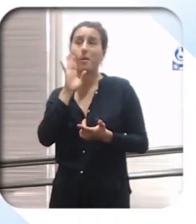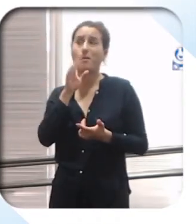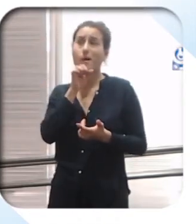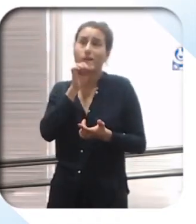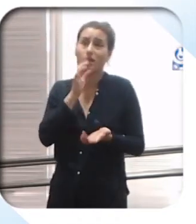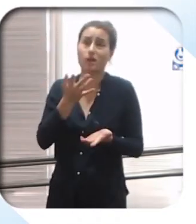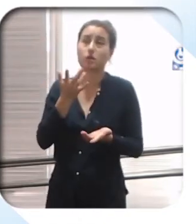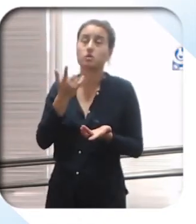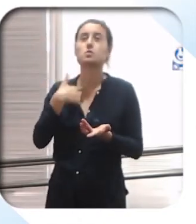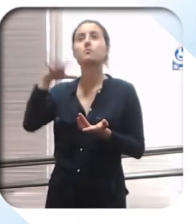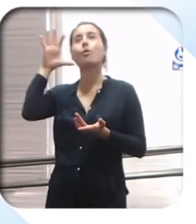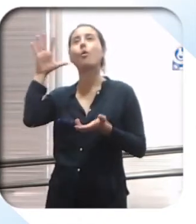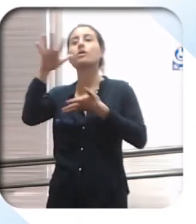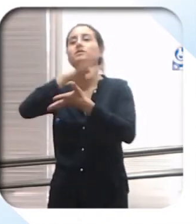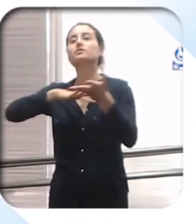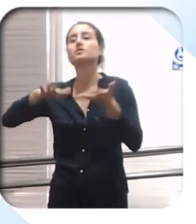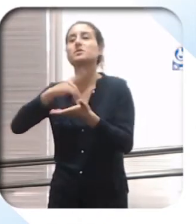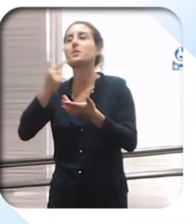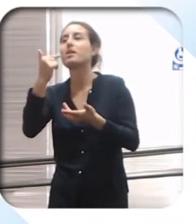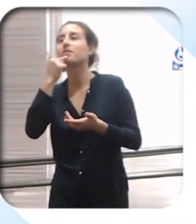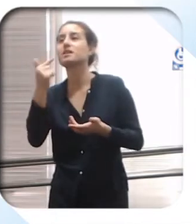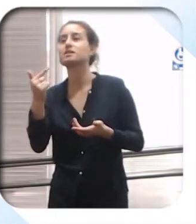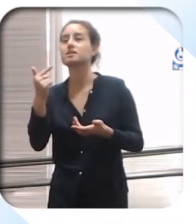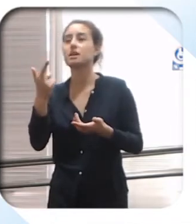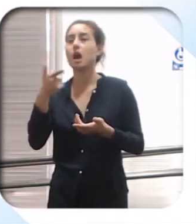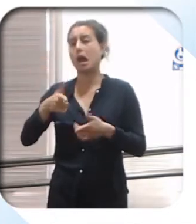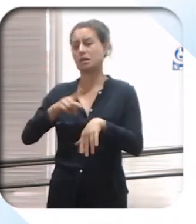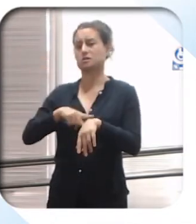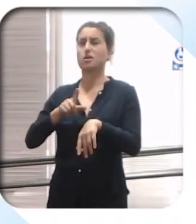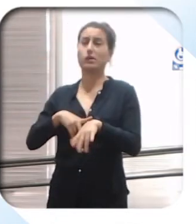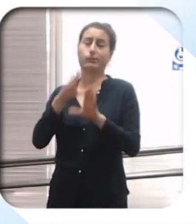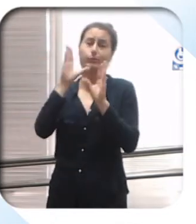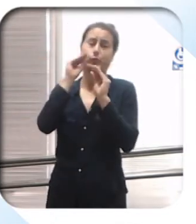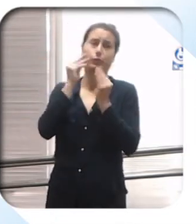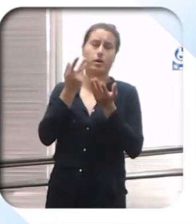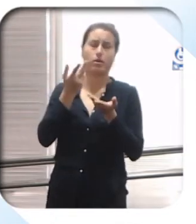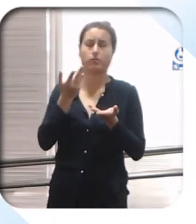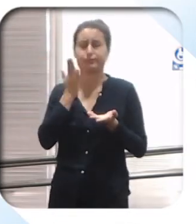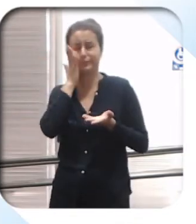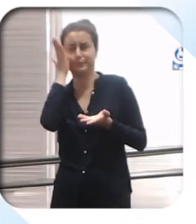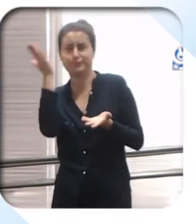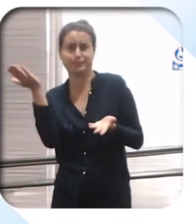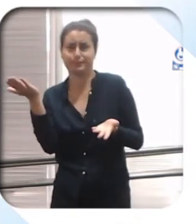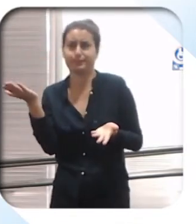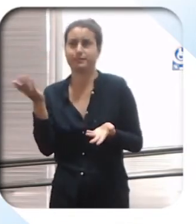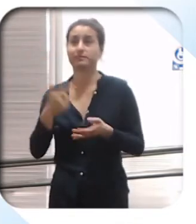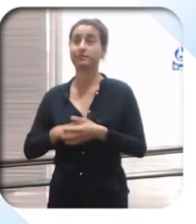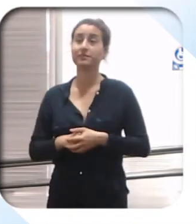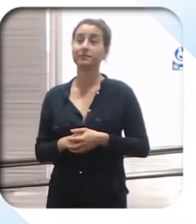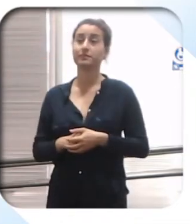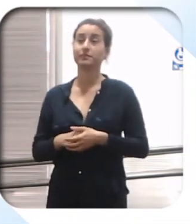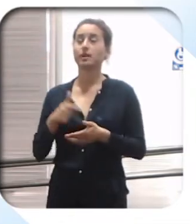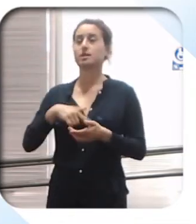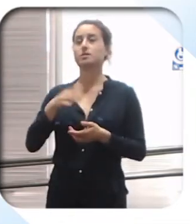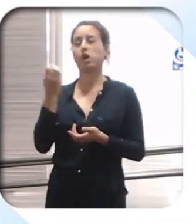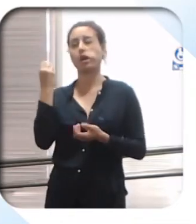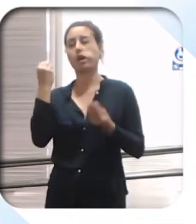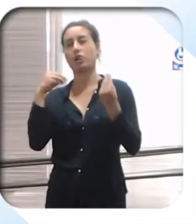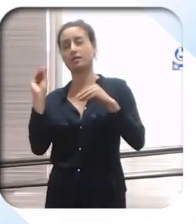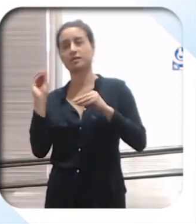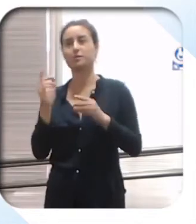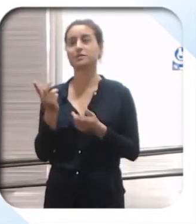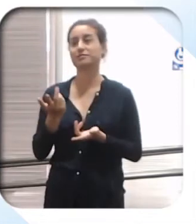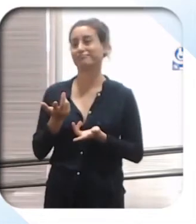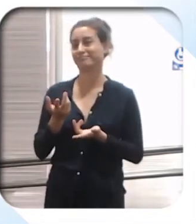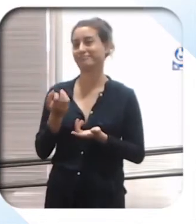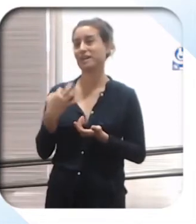me acuerdo un caso, me decía, lo que pasa es que nosotros hasta ahora estamos durmiendo. Lo cual igualmente era una excusa, porque